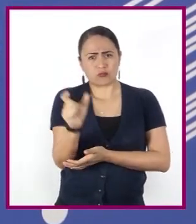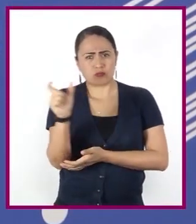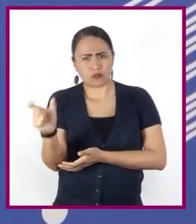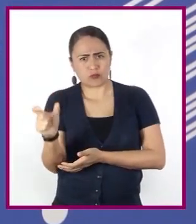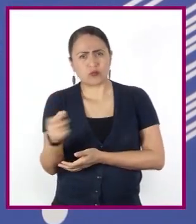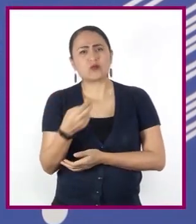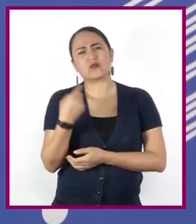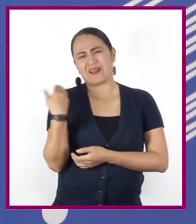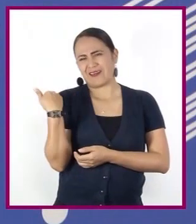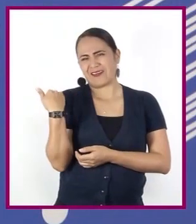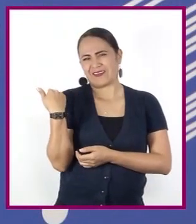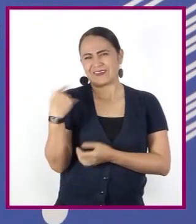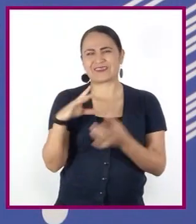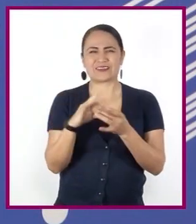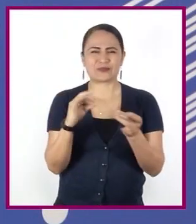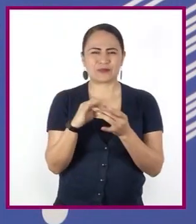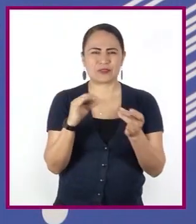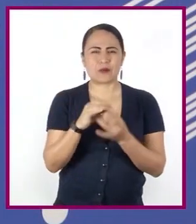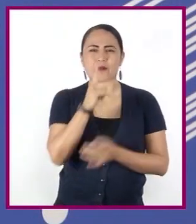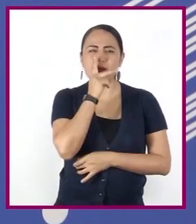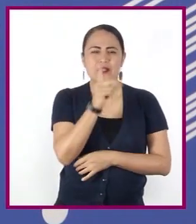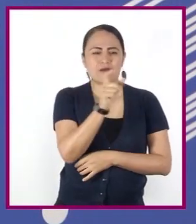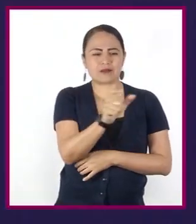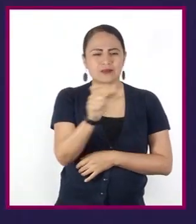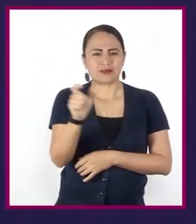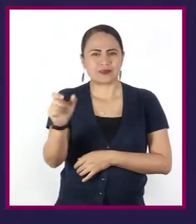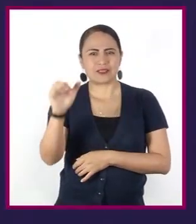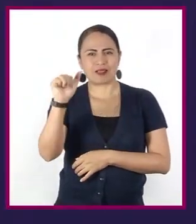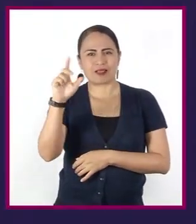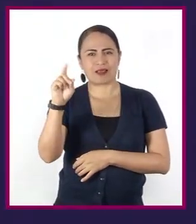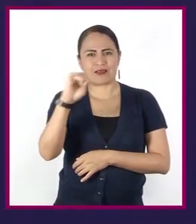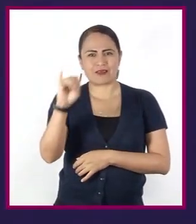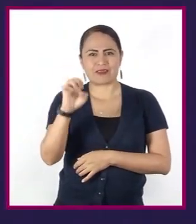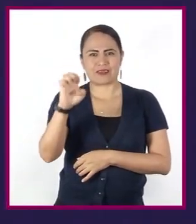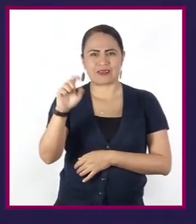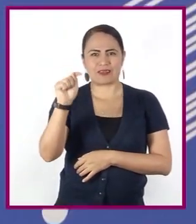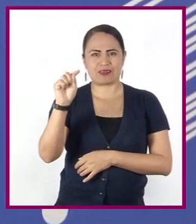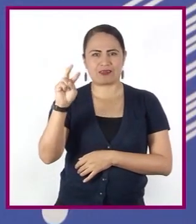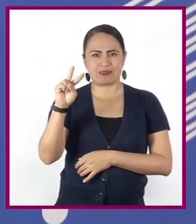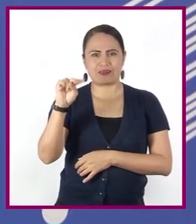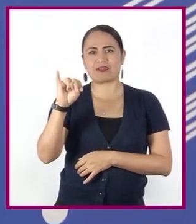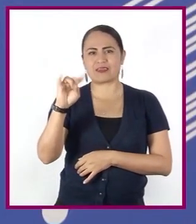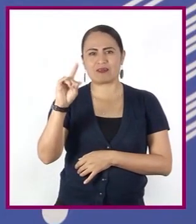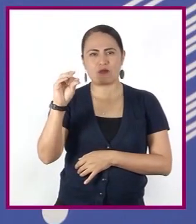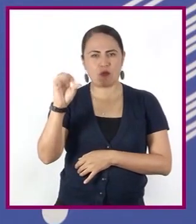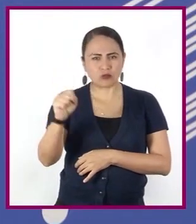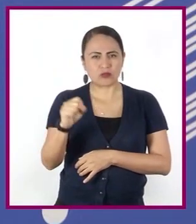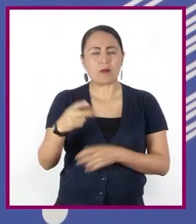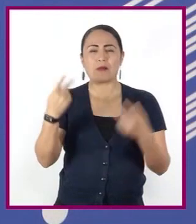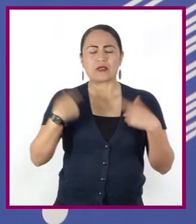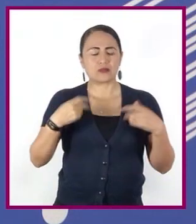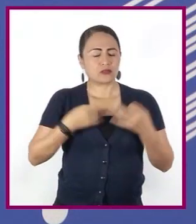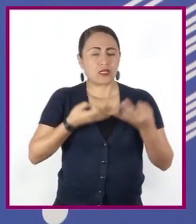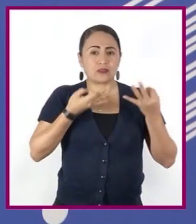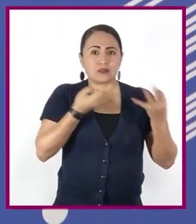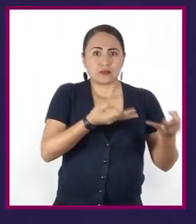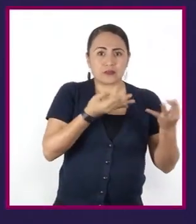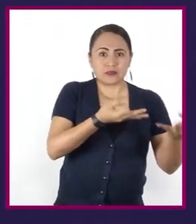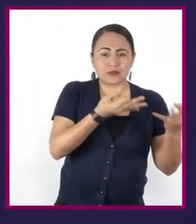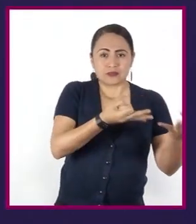usted hace un momento que las frases adjetivas y los adjetivos se usan para atraer la atención del público, ¿no?